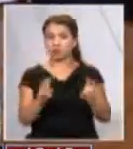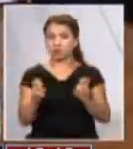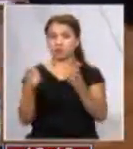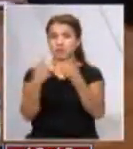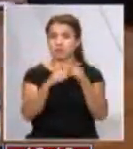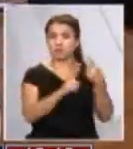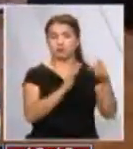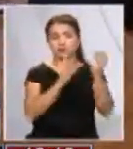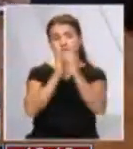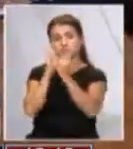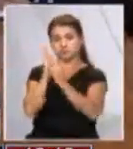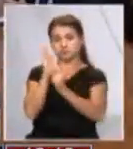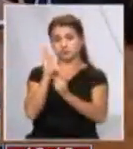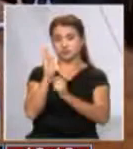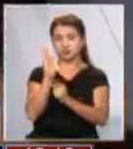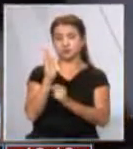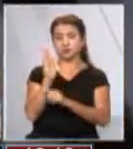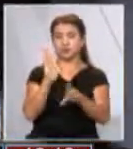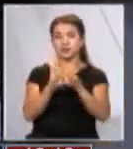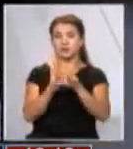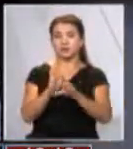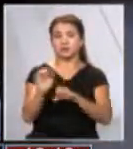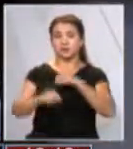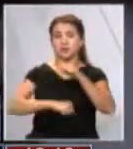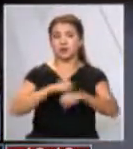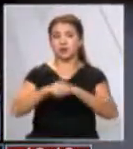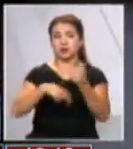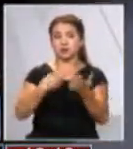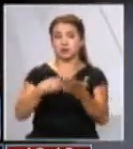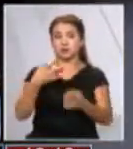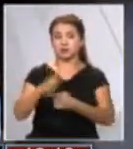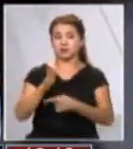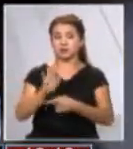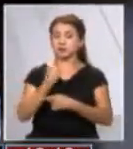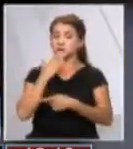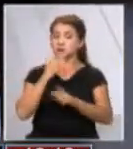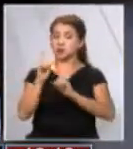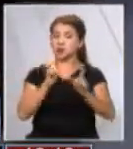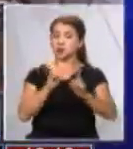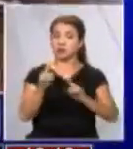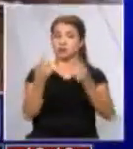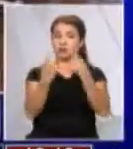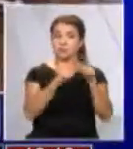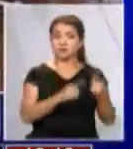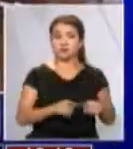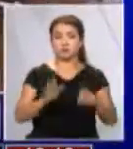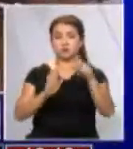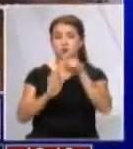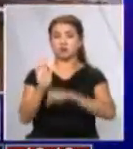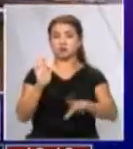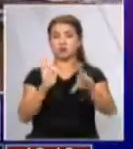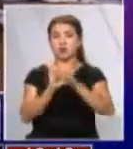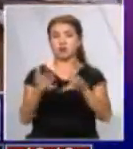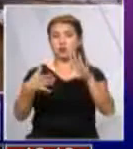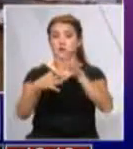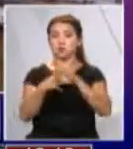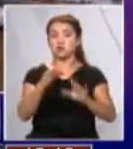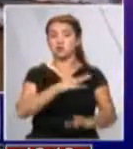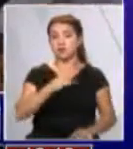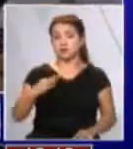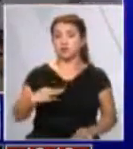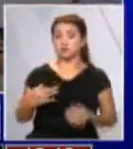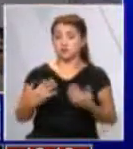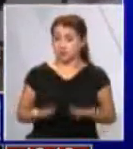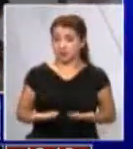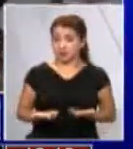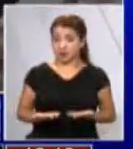agenda legislativa del año 2015. Se están coordinando también los diversos proyectos de ley en conjunto con los ministerios que están presentes en